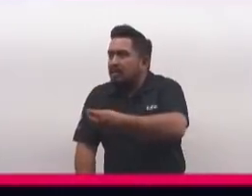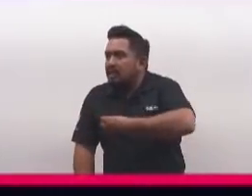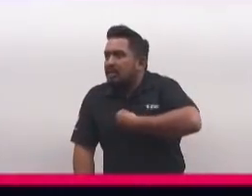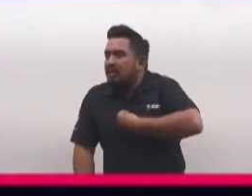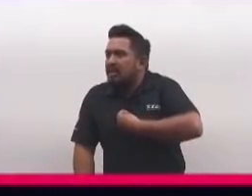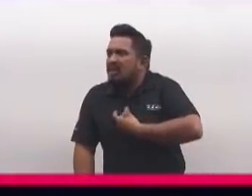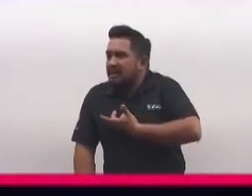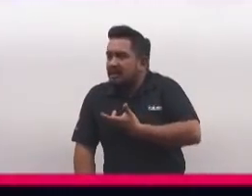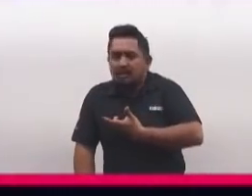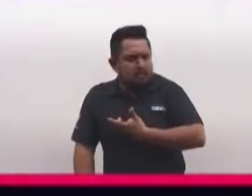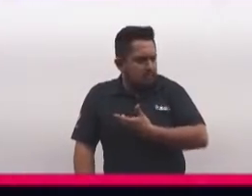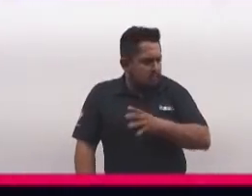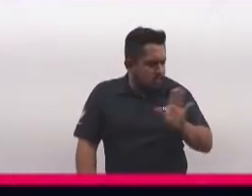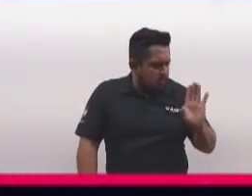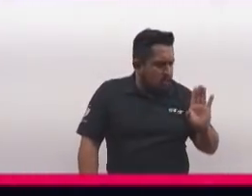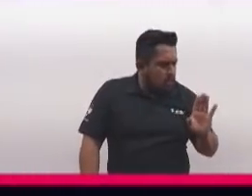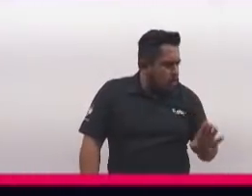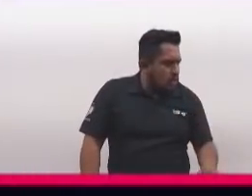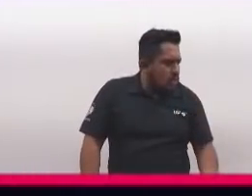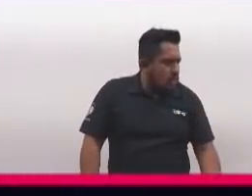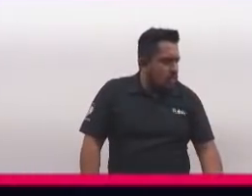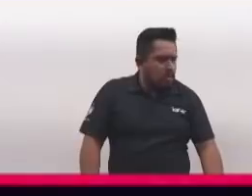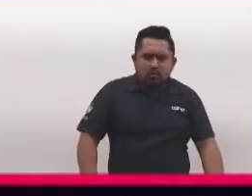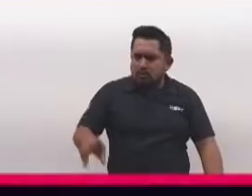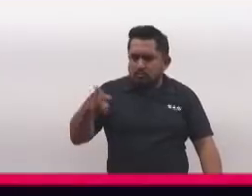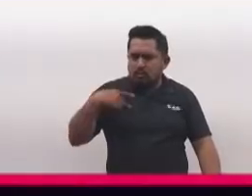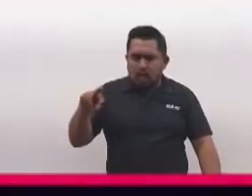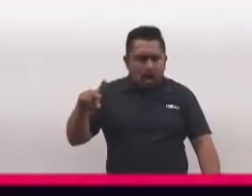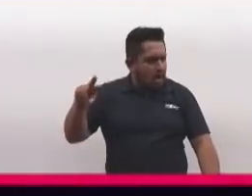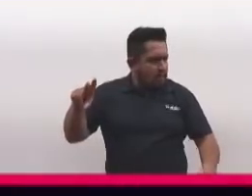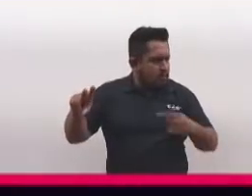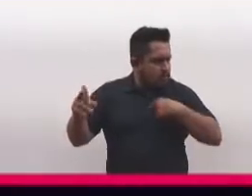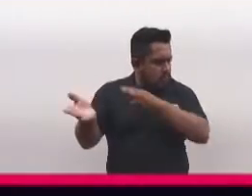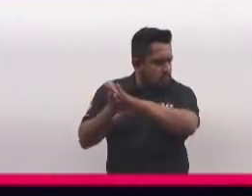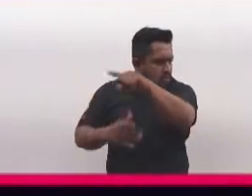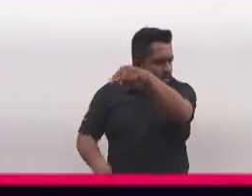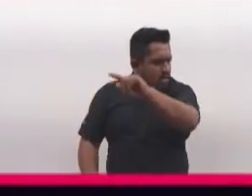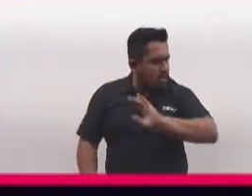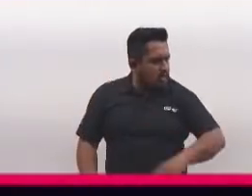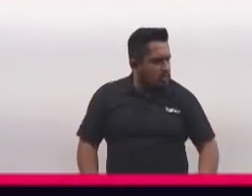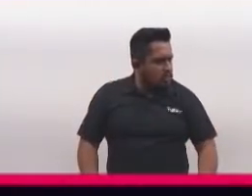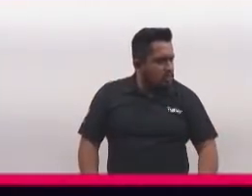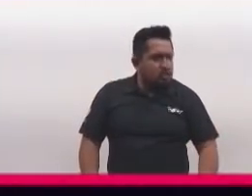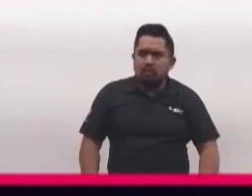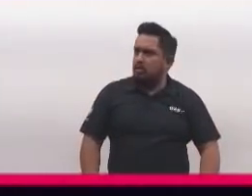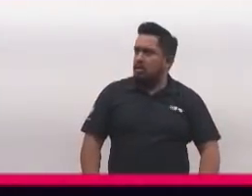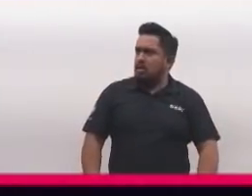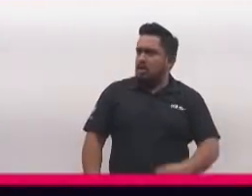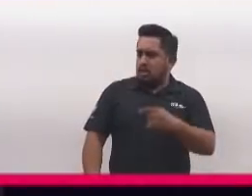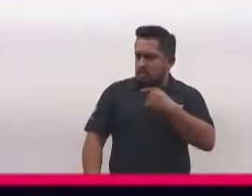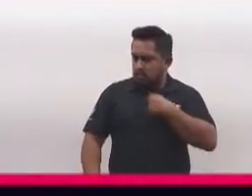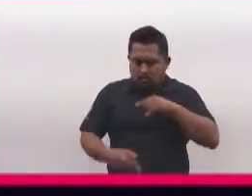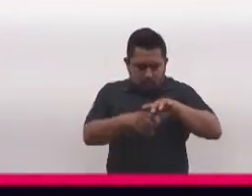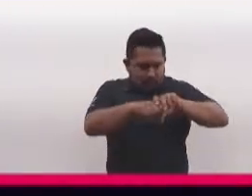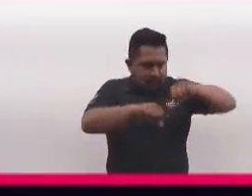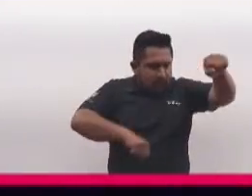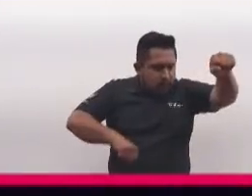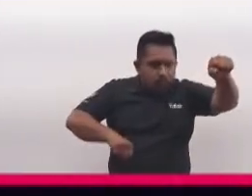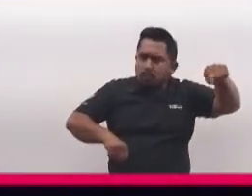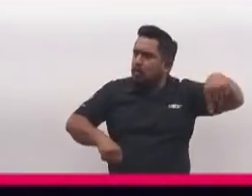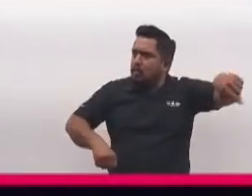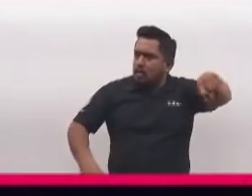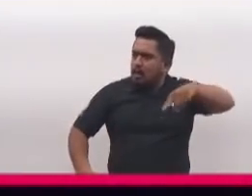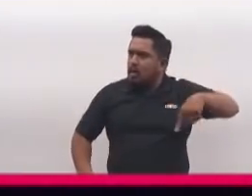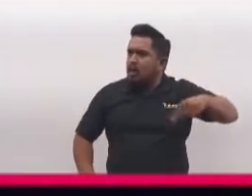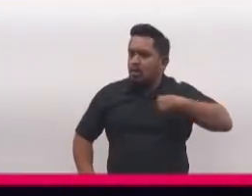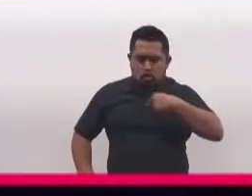comisión no me dijo si stecher o míos y yo sólo vendí mírale necios a que los planos las